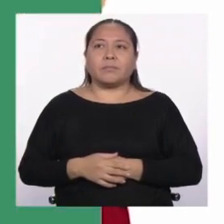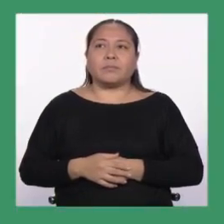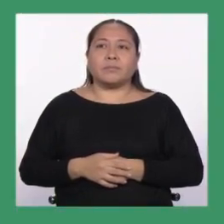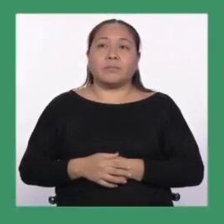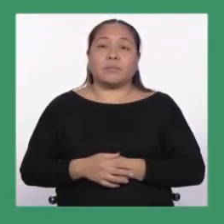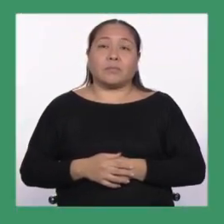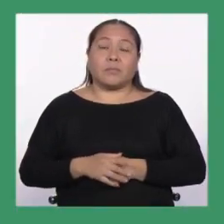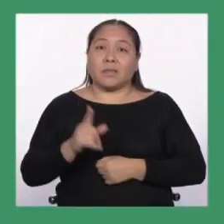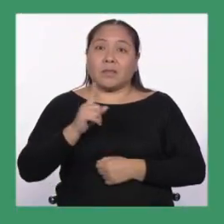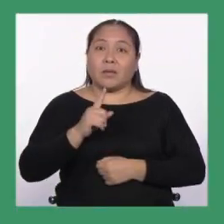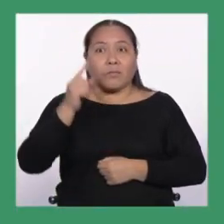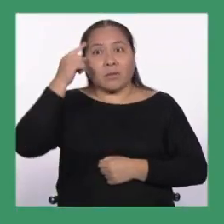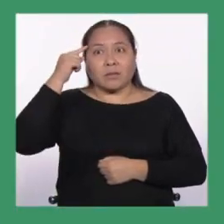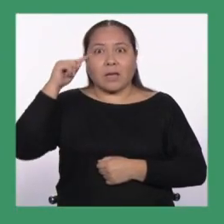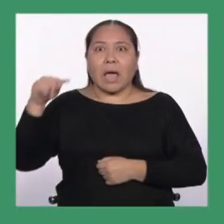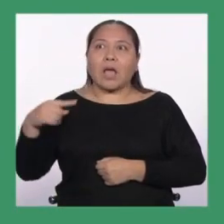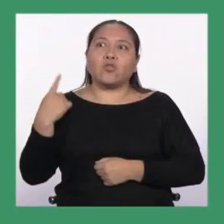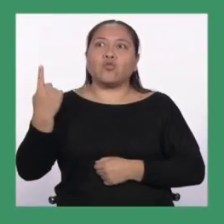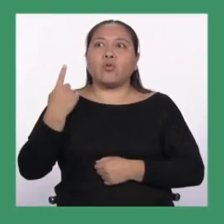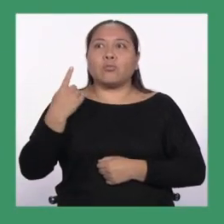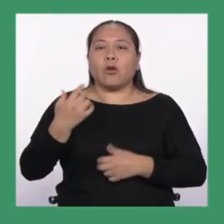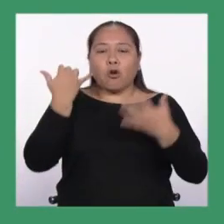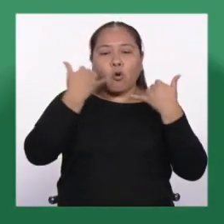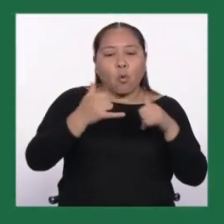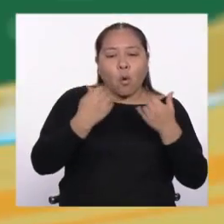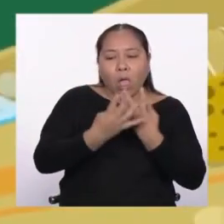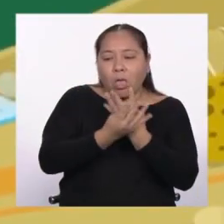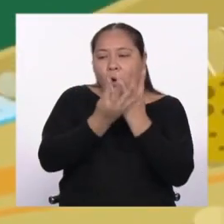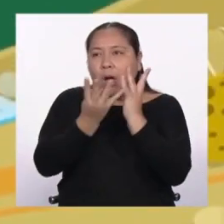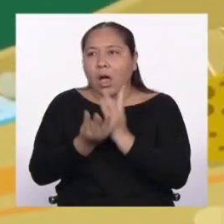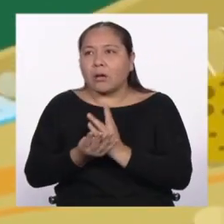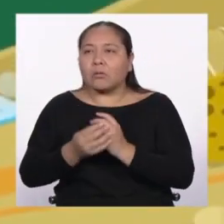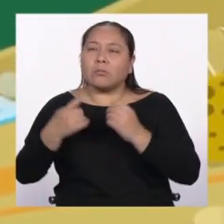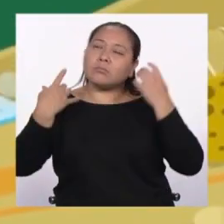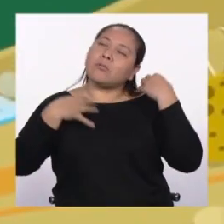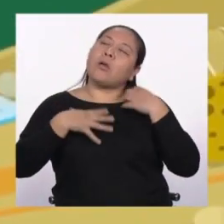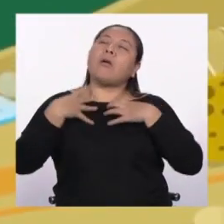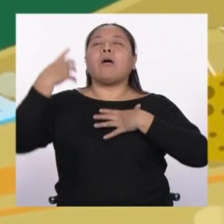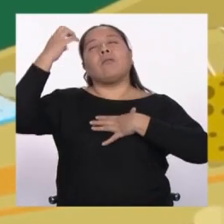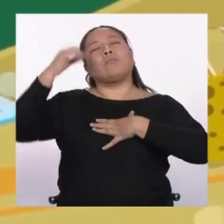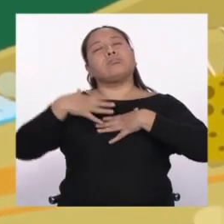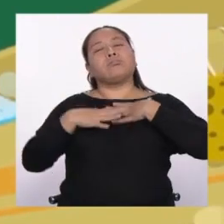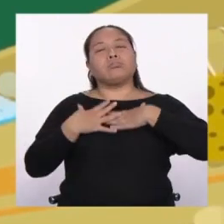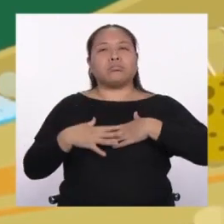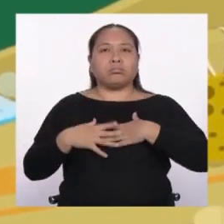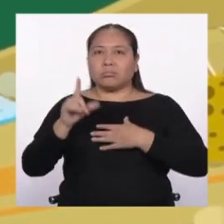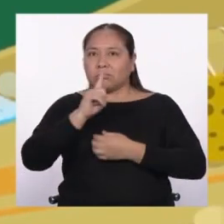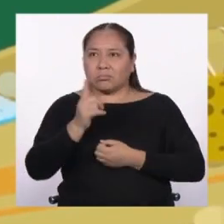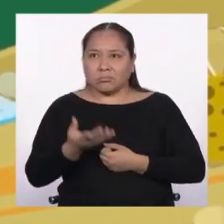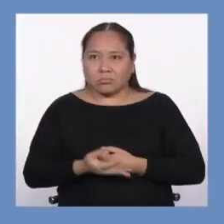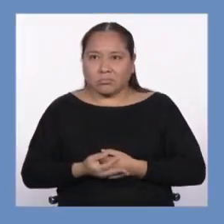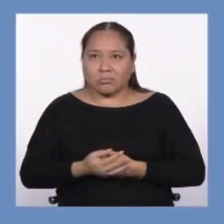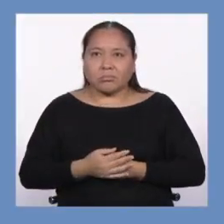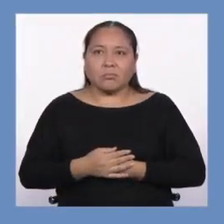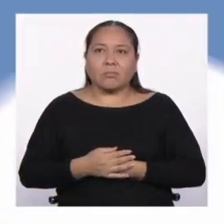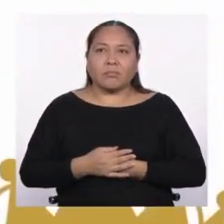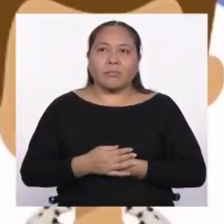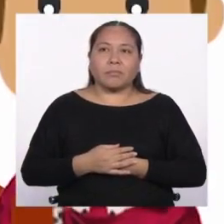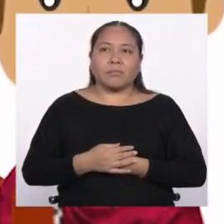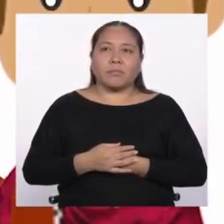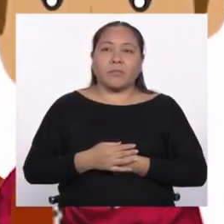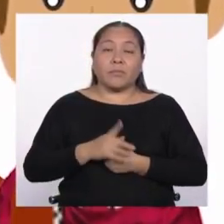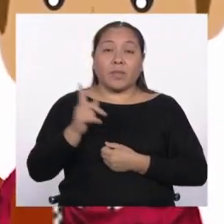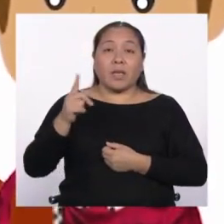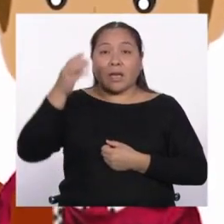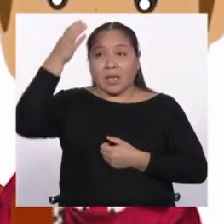No vas a pensar que se la pasaba todo el día jugando póker o tomando un baño en sus tinas de oro, ¿verdad? Para nada.